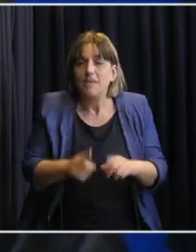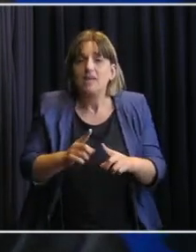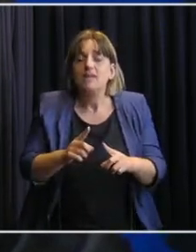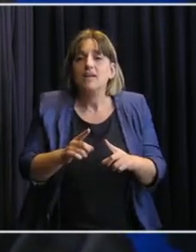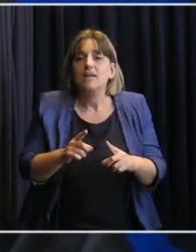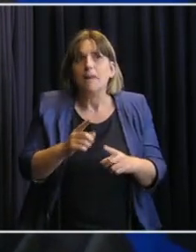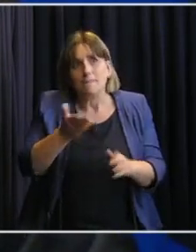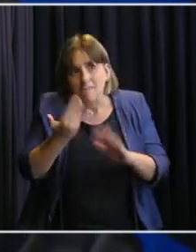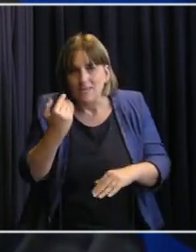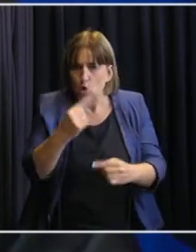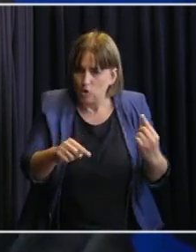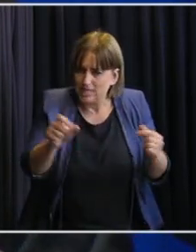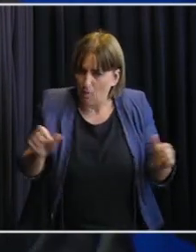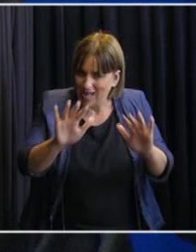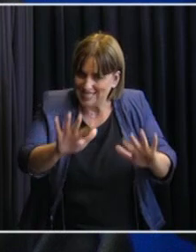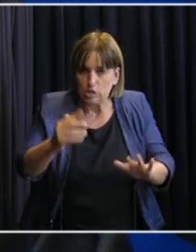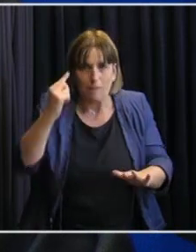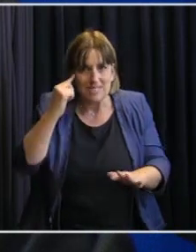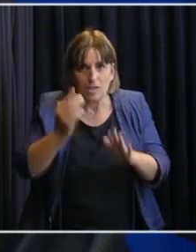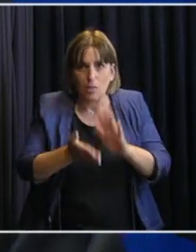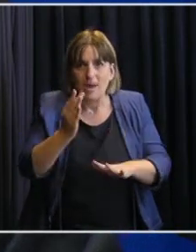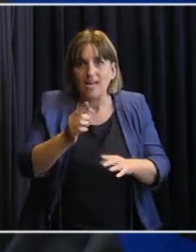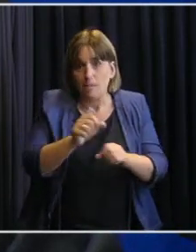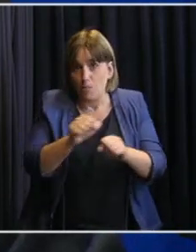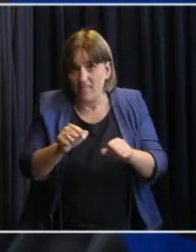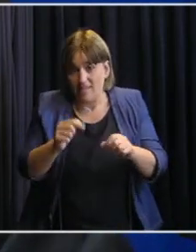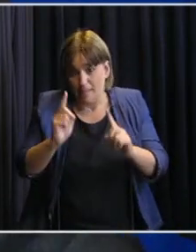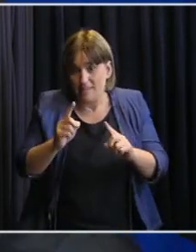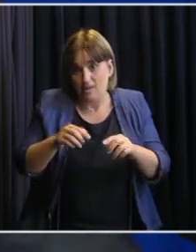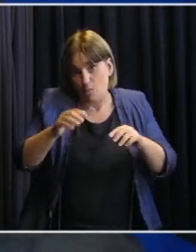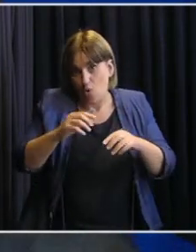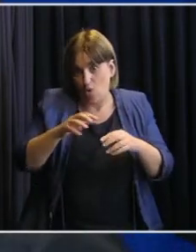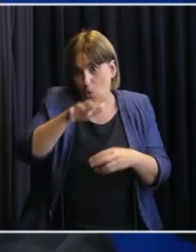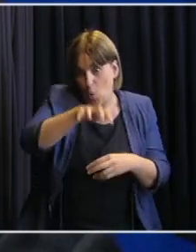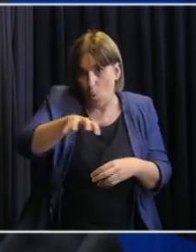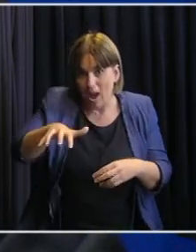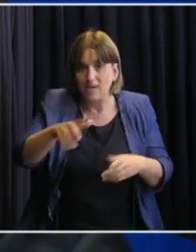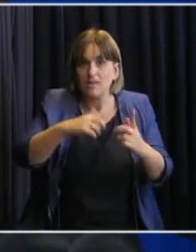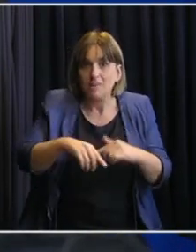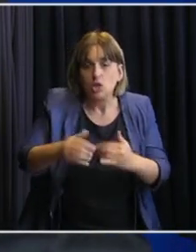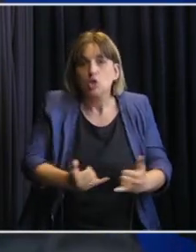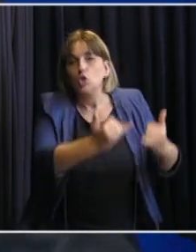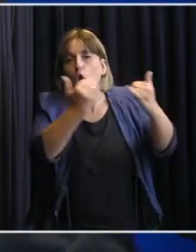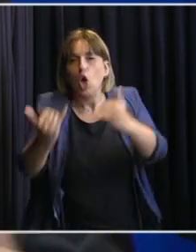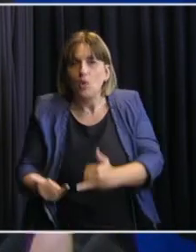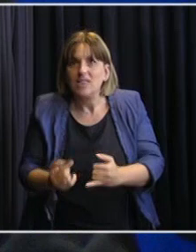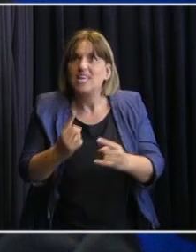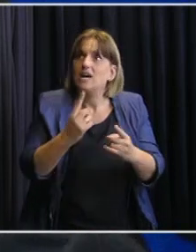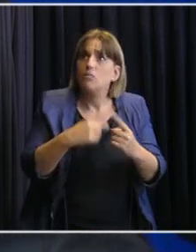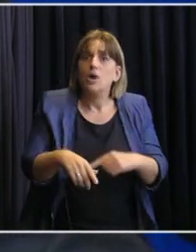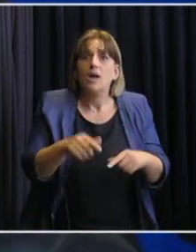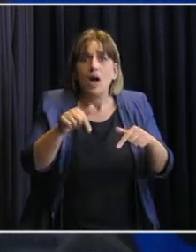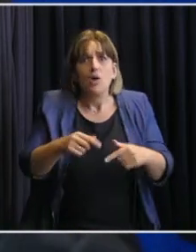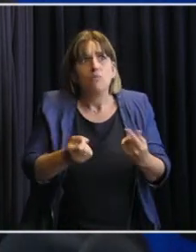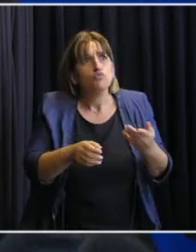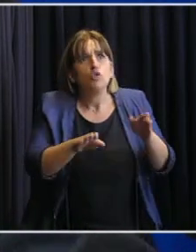más medidas para que haya más tarde los estudios y para que puedan aplicar el día de que se han cerrado